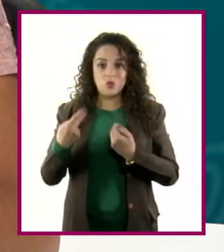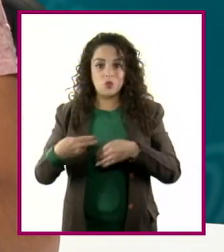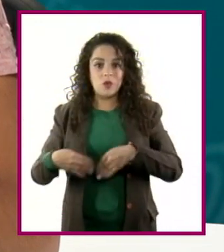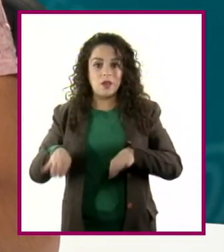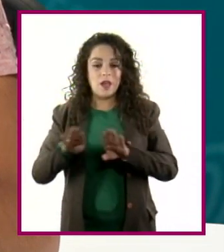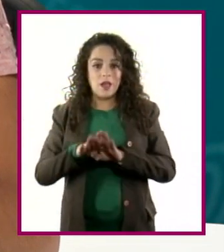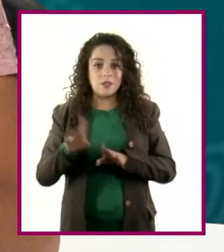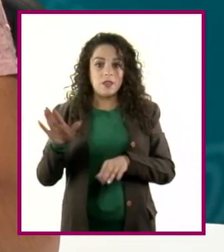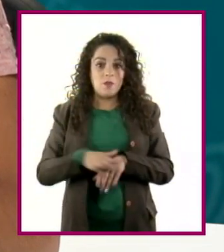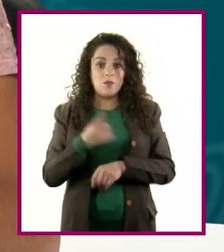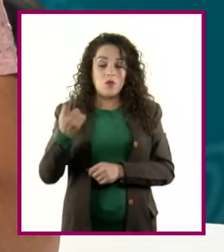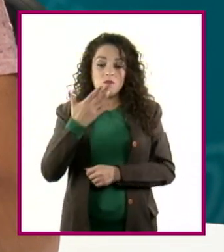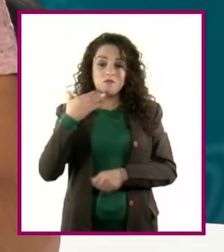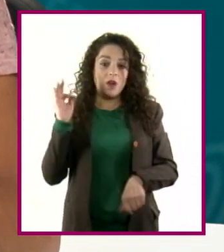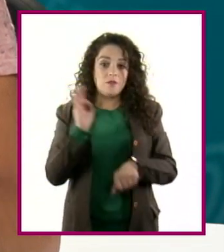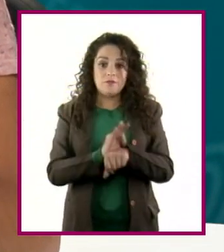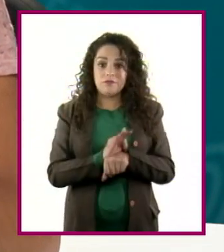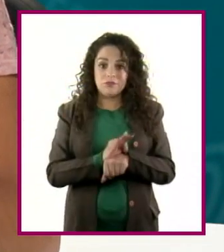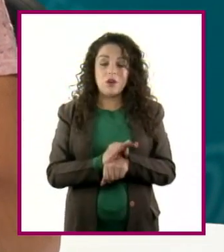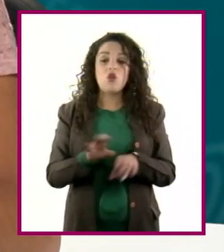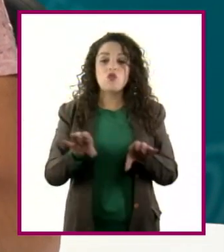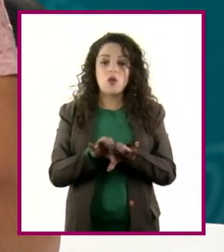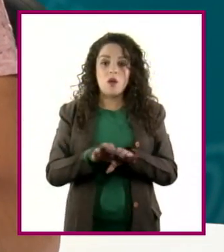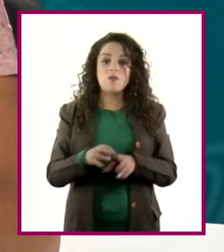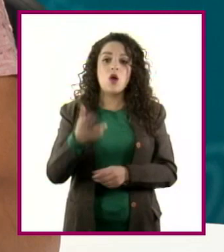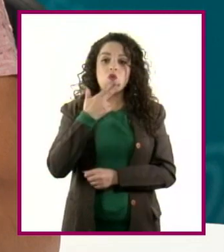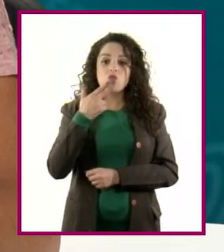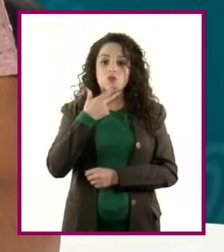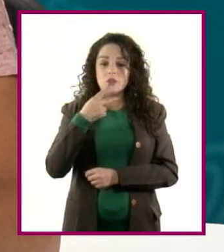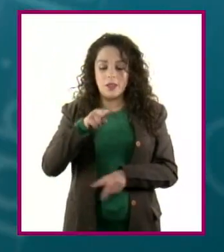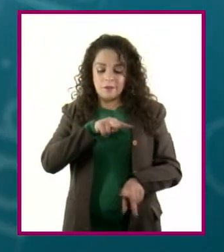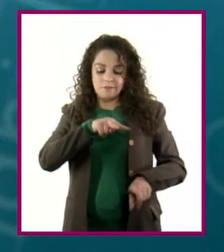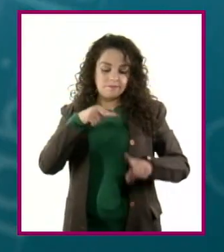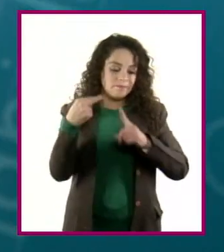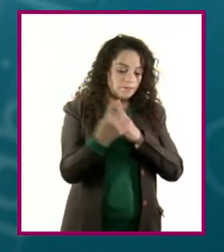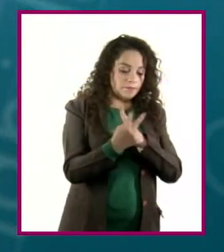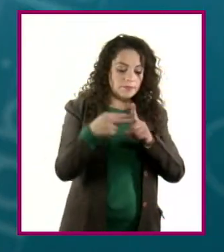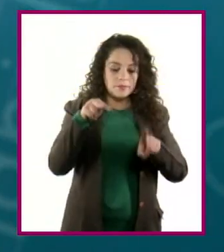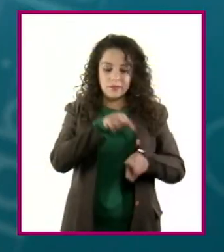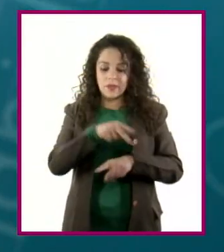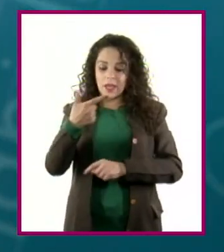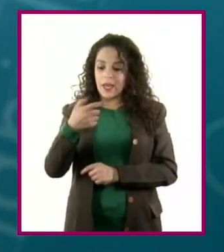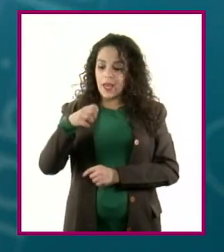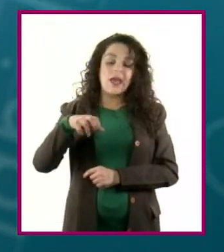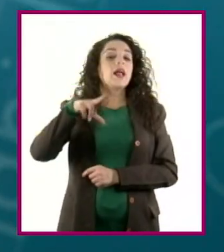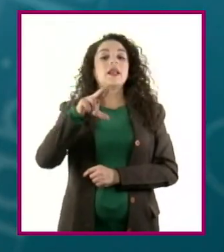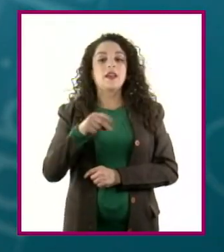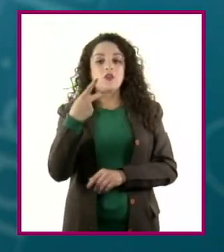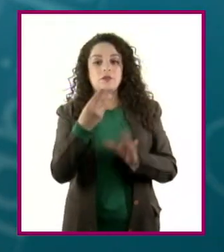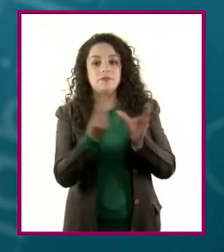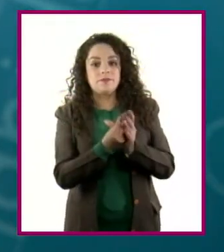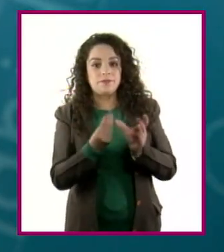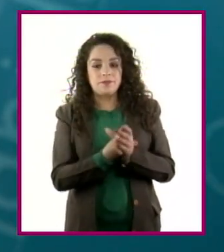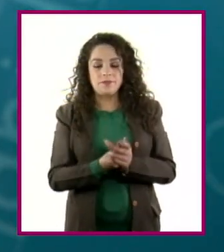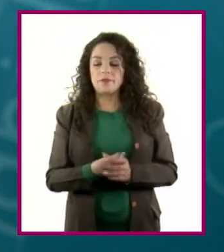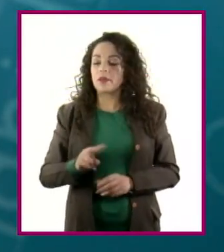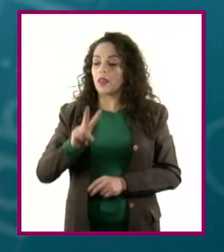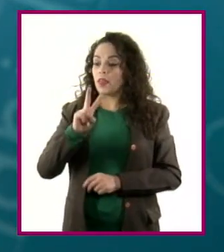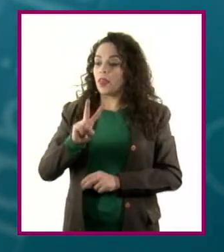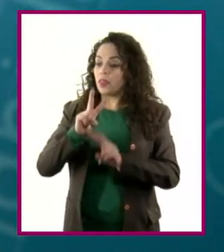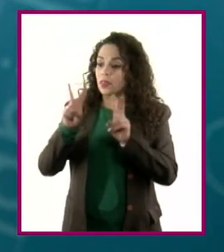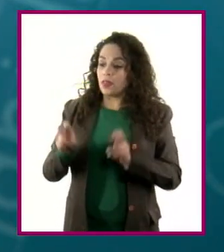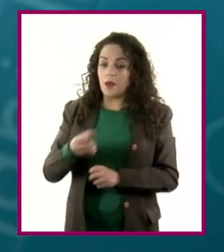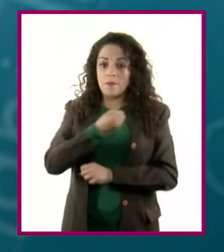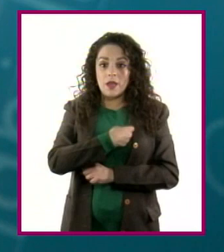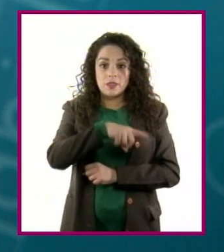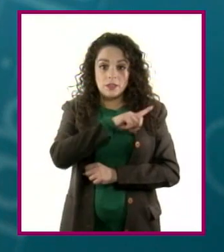mayor situación de vulnerabilidad, utilizando una perspectiva de género. En cuanto a la salud, los resultados reconocen el